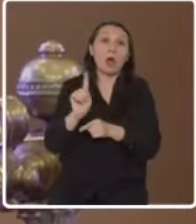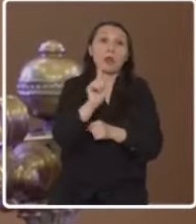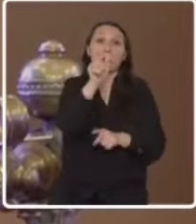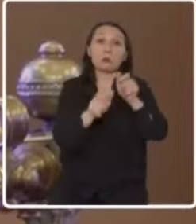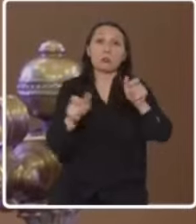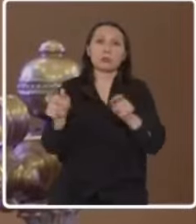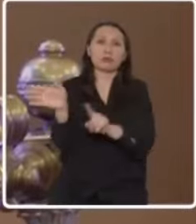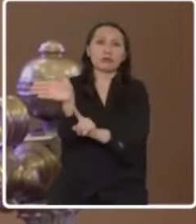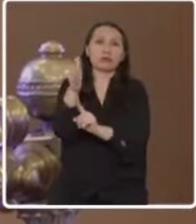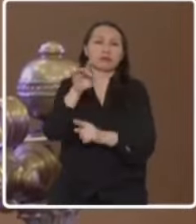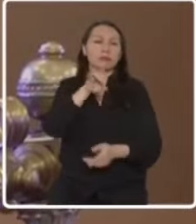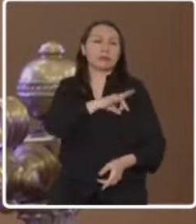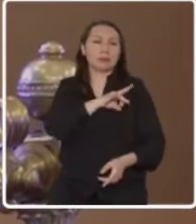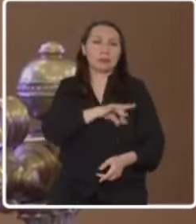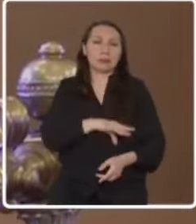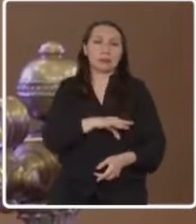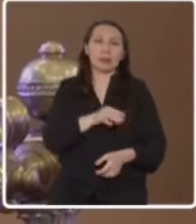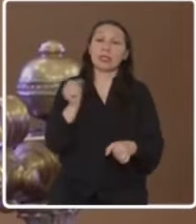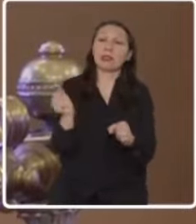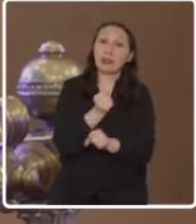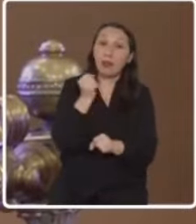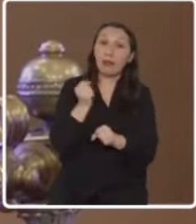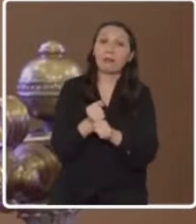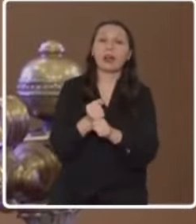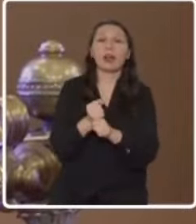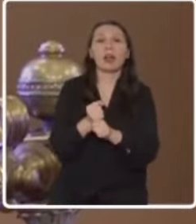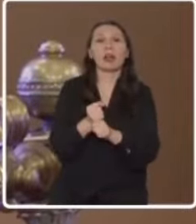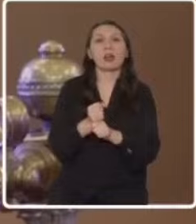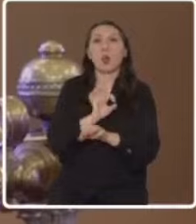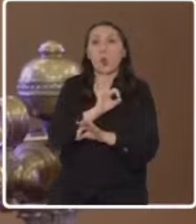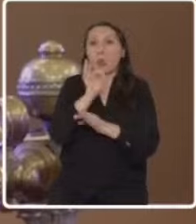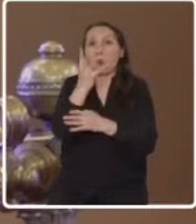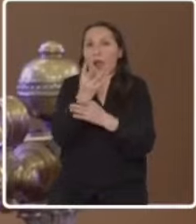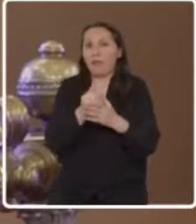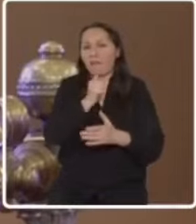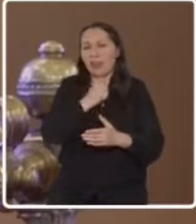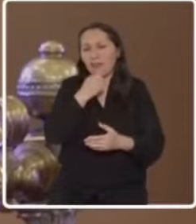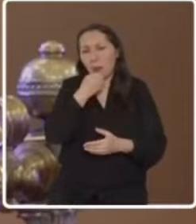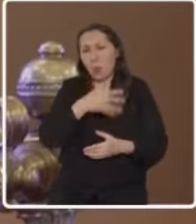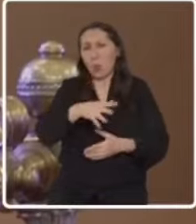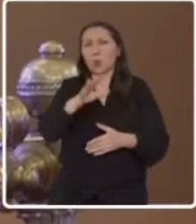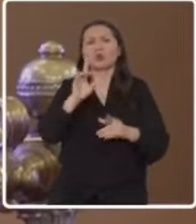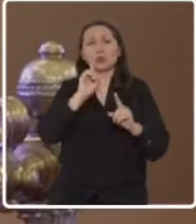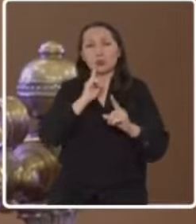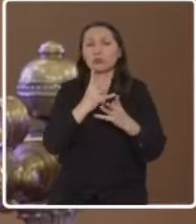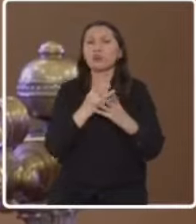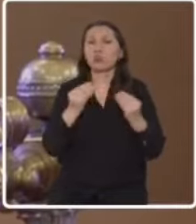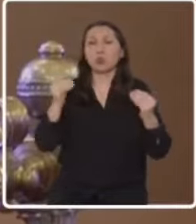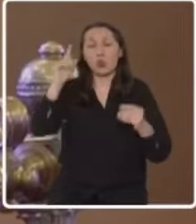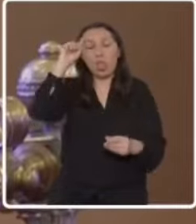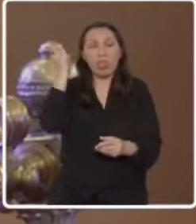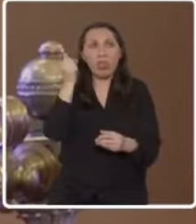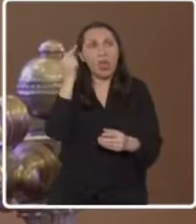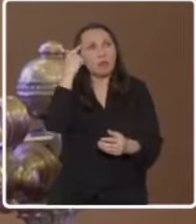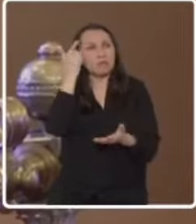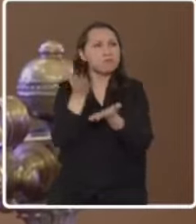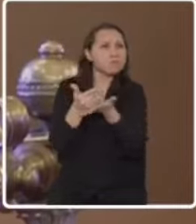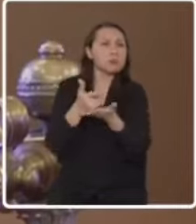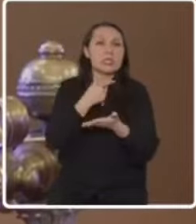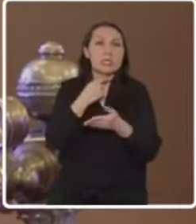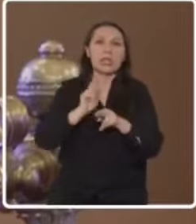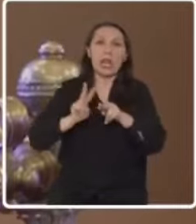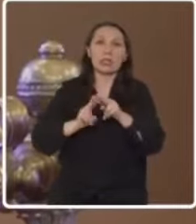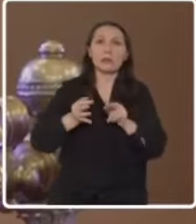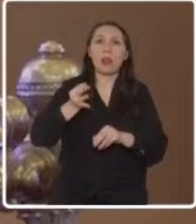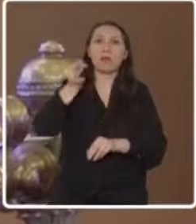de sus compatriotas. Su tarea estaba lejos de terminar y tenía muchas ideas para